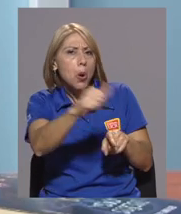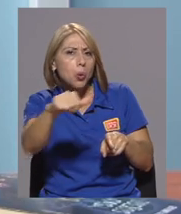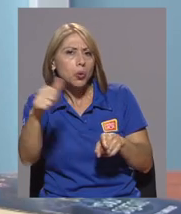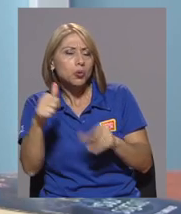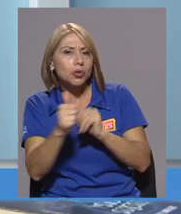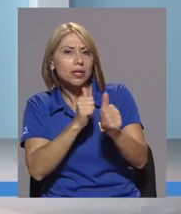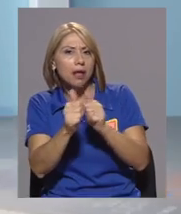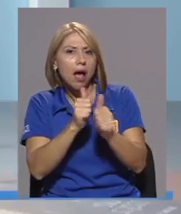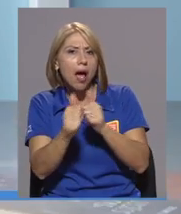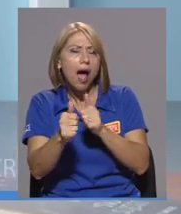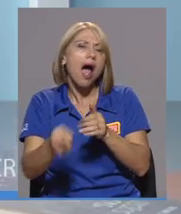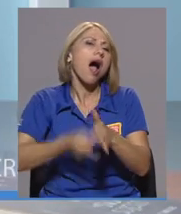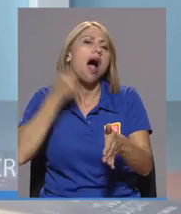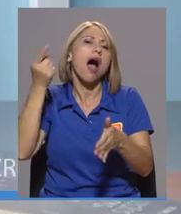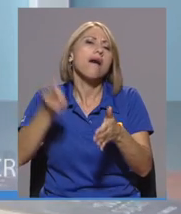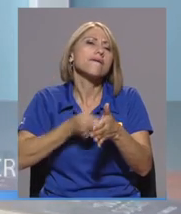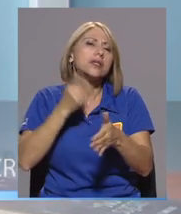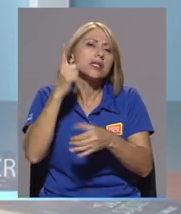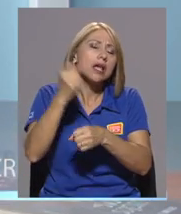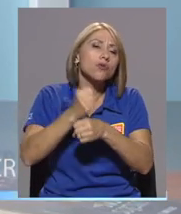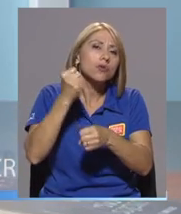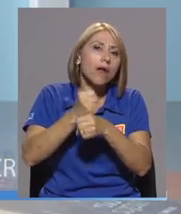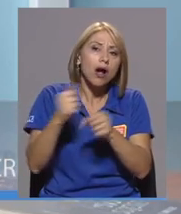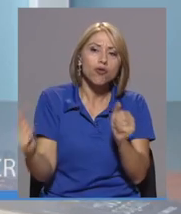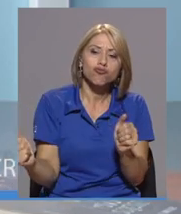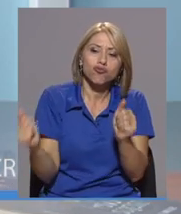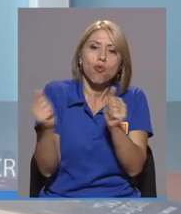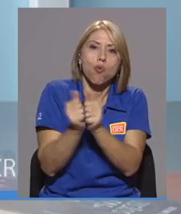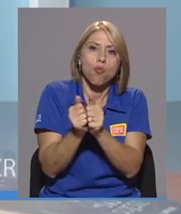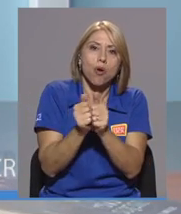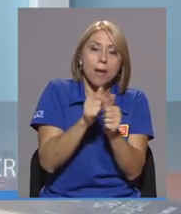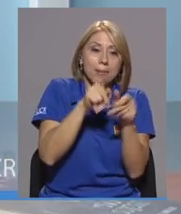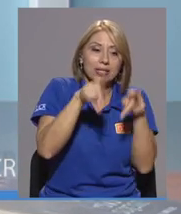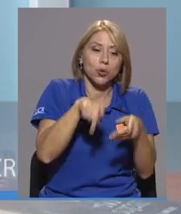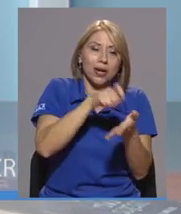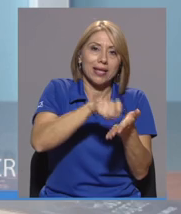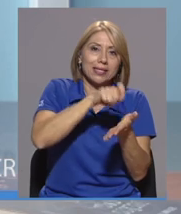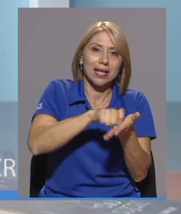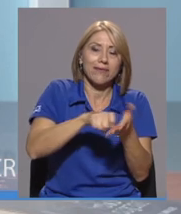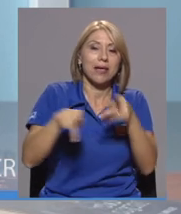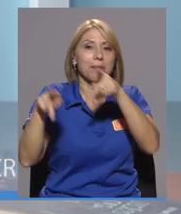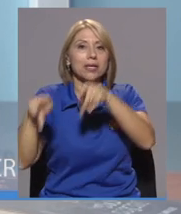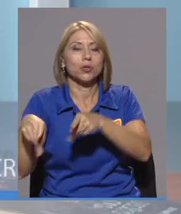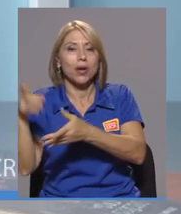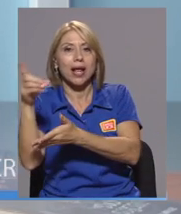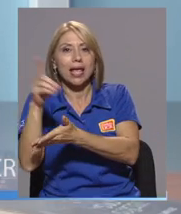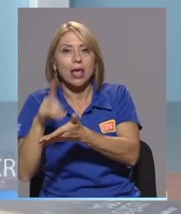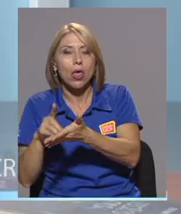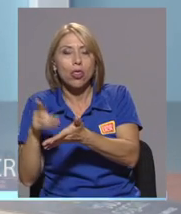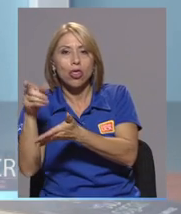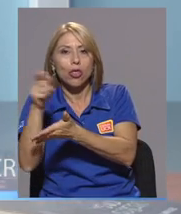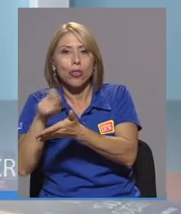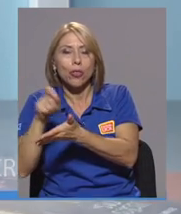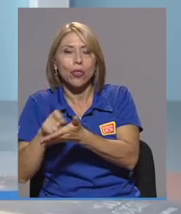otros certámenes, a veces existe un trabajo mancomunado entre el autor y los